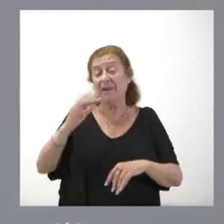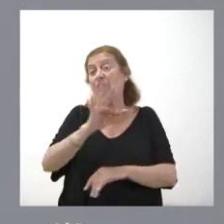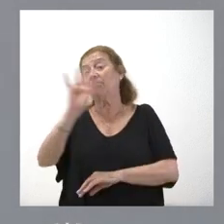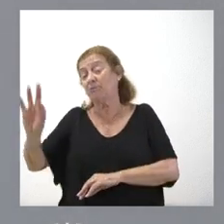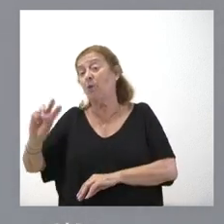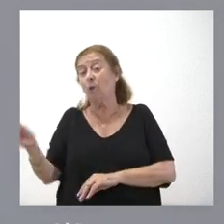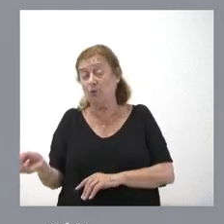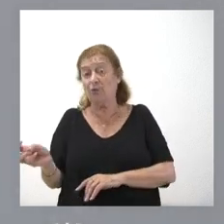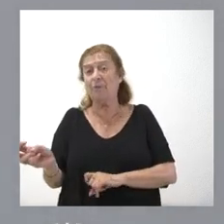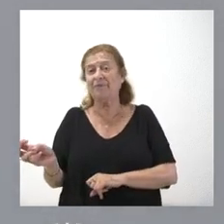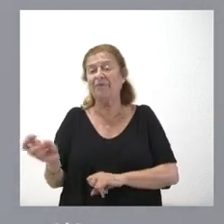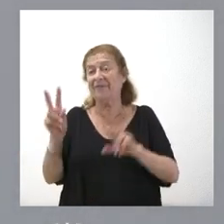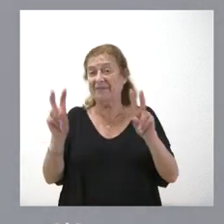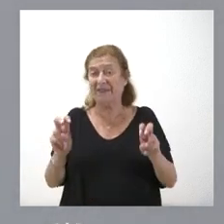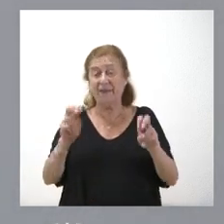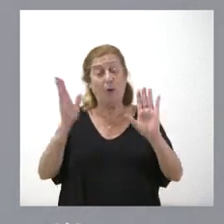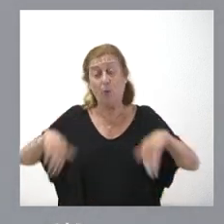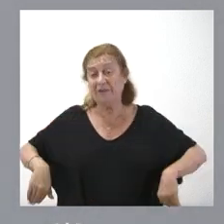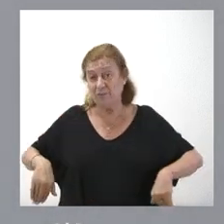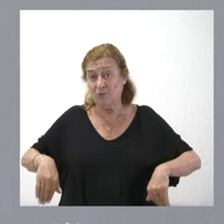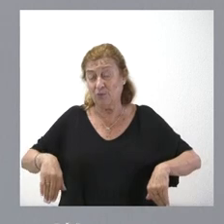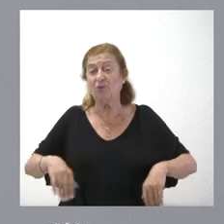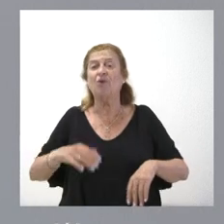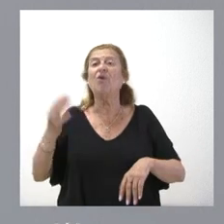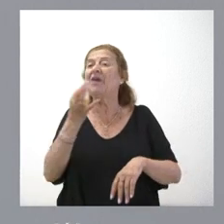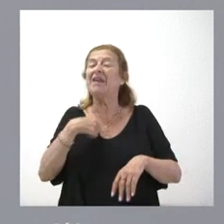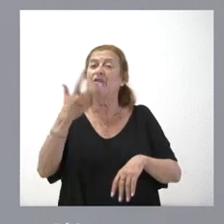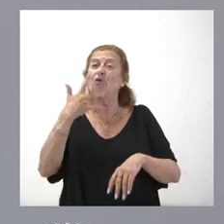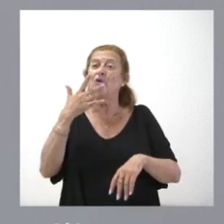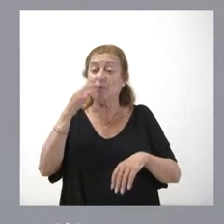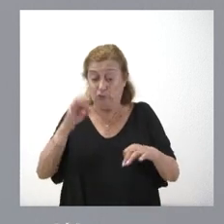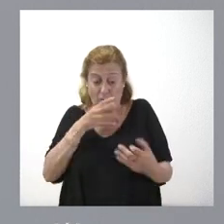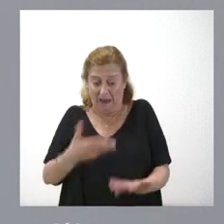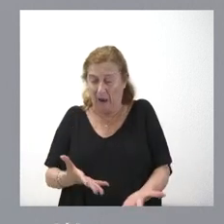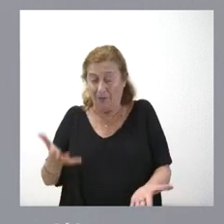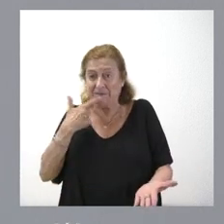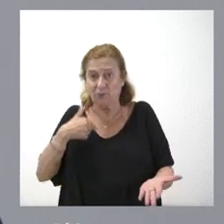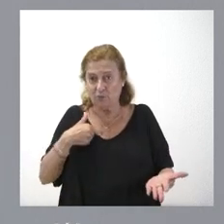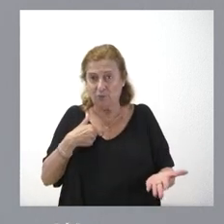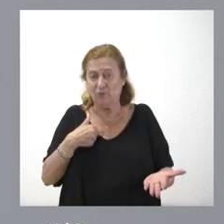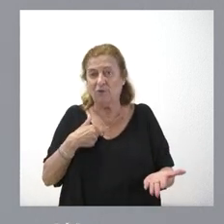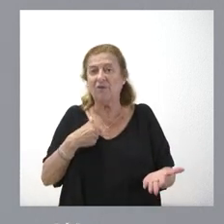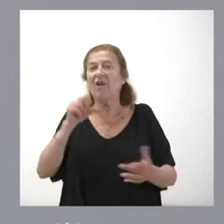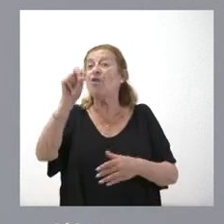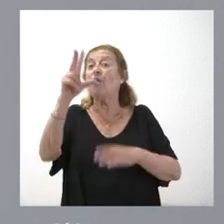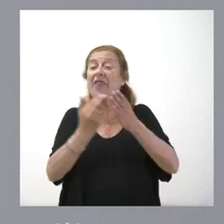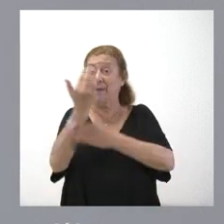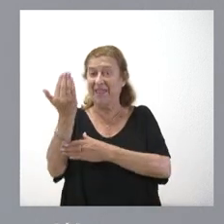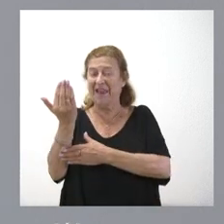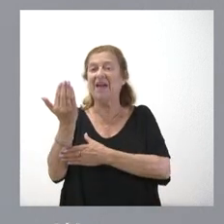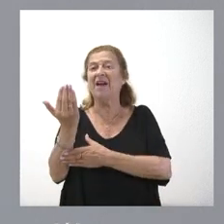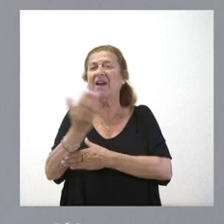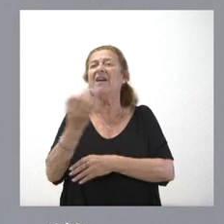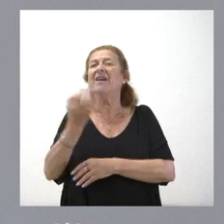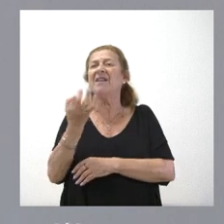siguiente cuestión última que hemos conocido justo ahora eh a las 12 de la mañana que